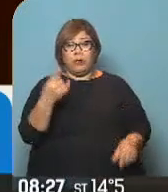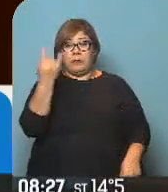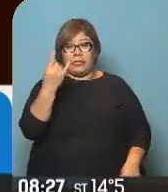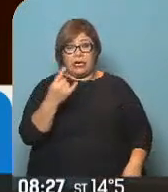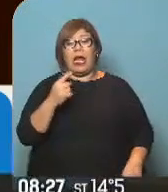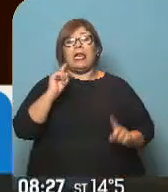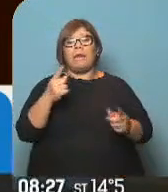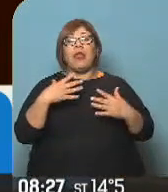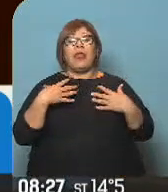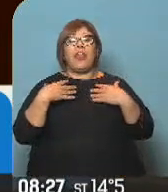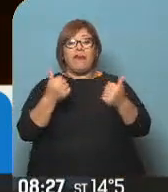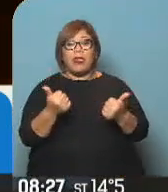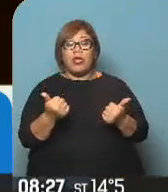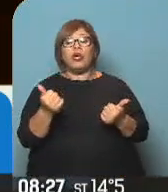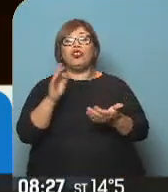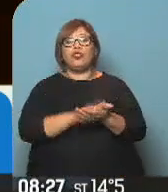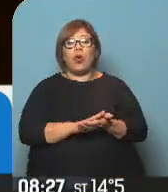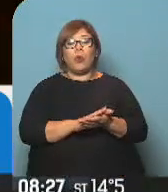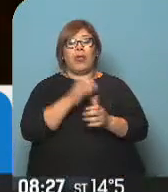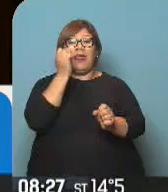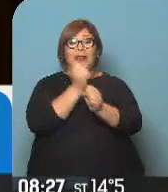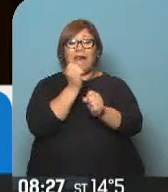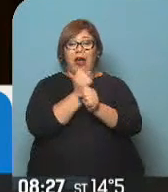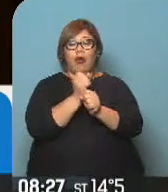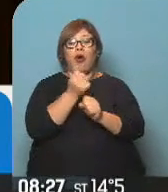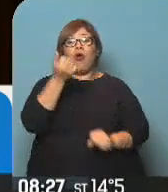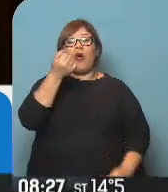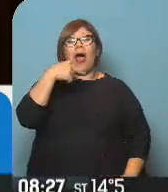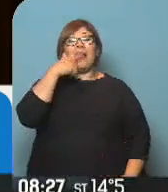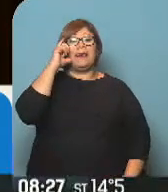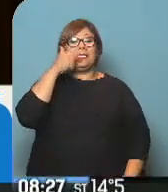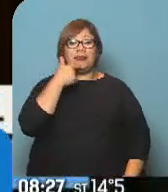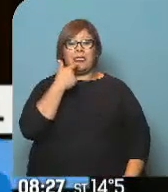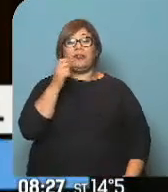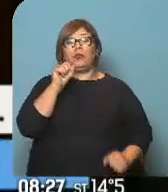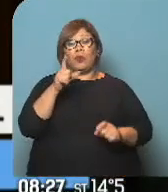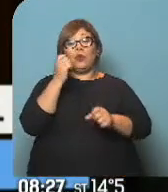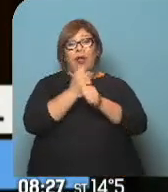defendió la gestión en la ANSES en el Congreso Nacional.